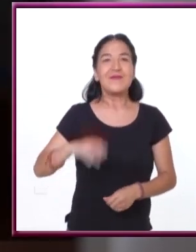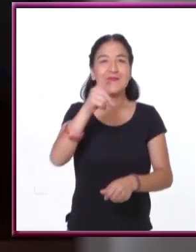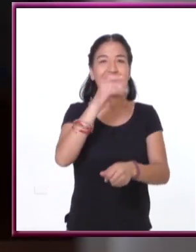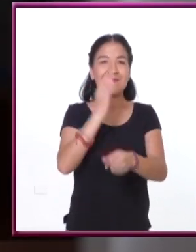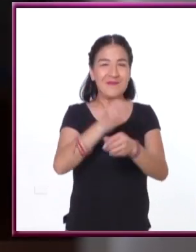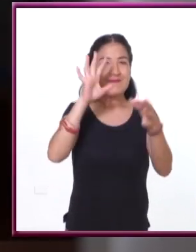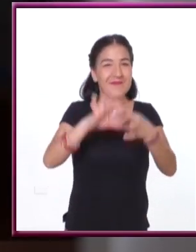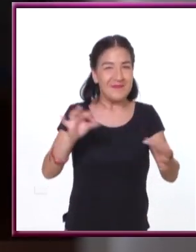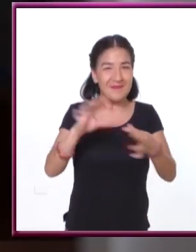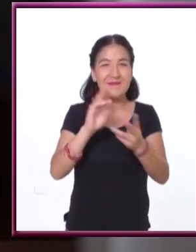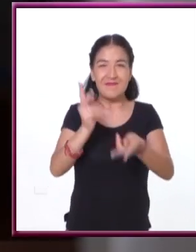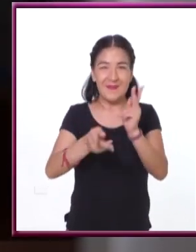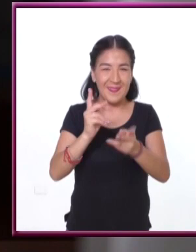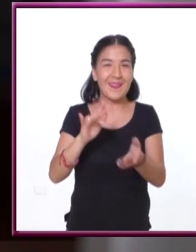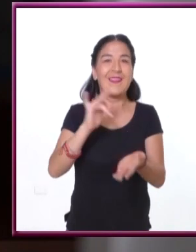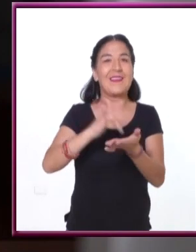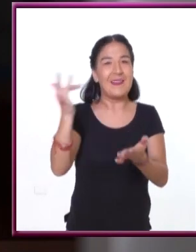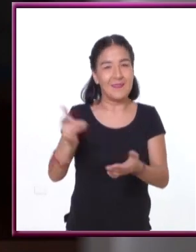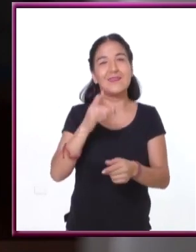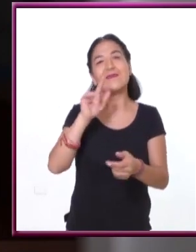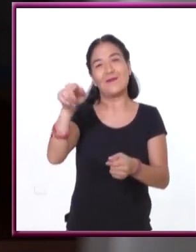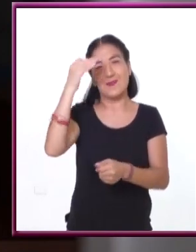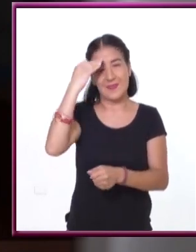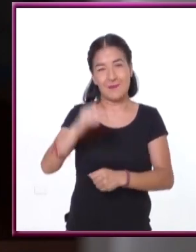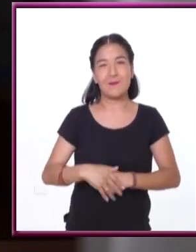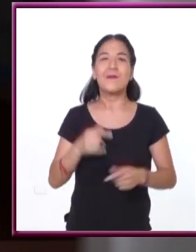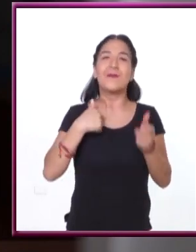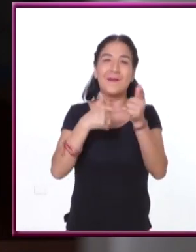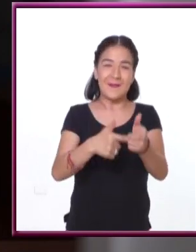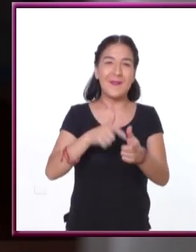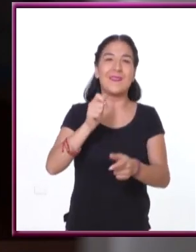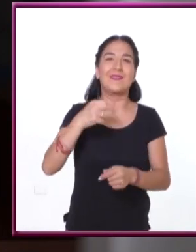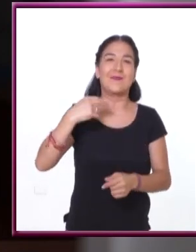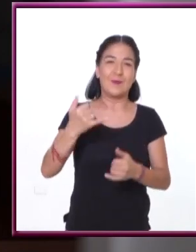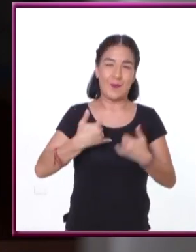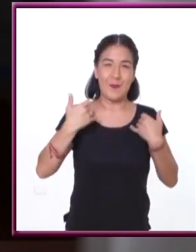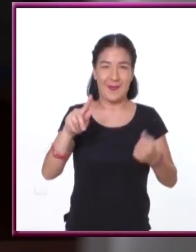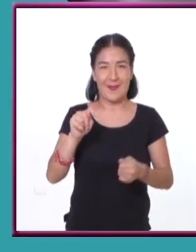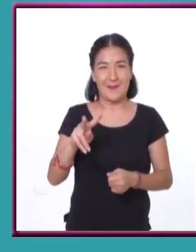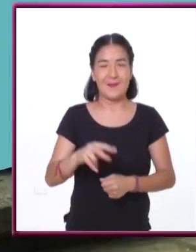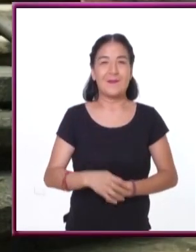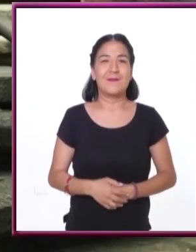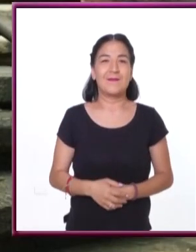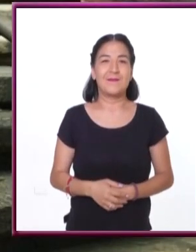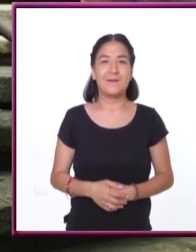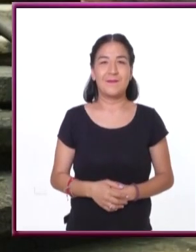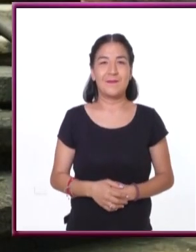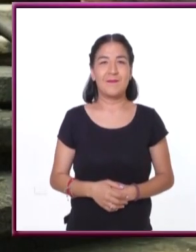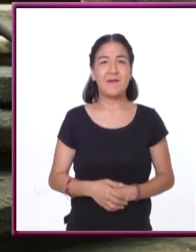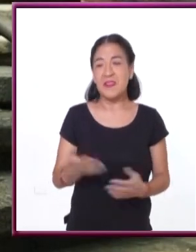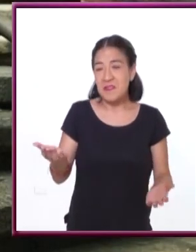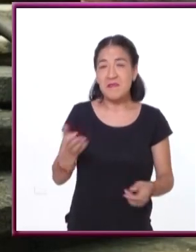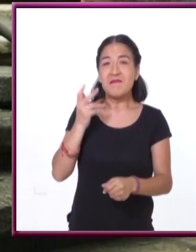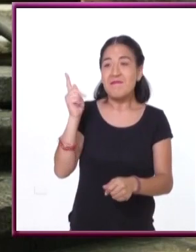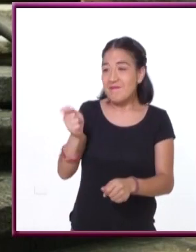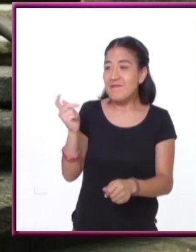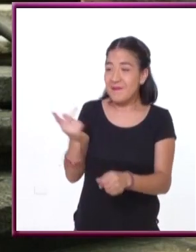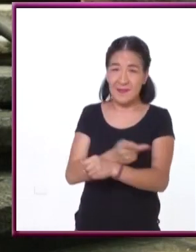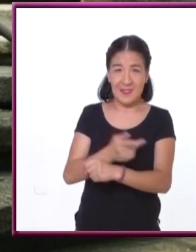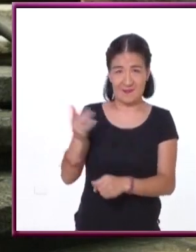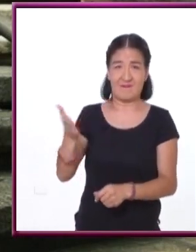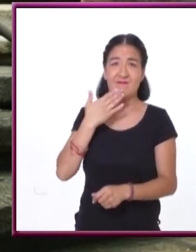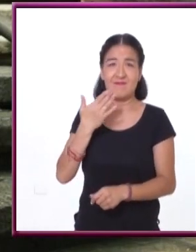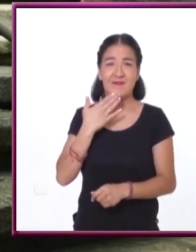interesante lo que nos platica, le agradecemos su tiempo y nosotros continuamos en Jóvenes en TV. ¿Y ahora qué te pasa? ¿Estás